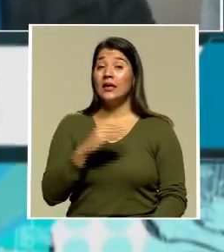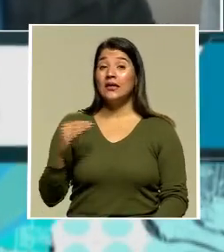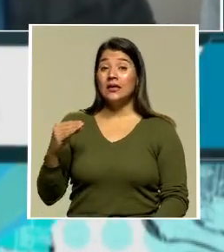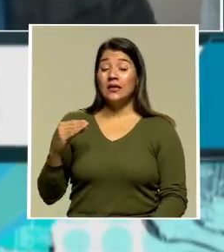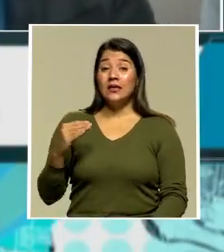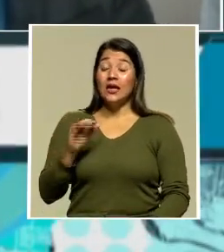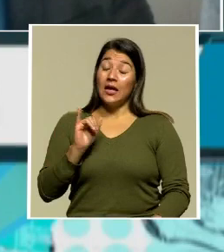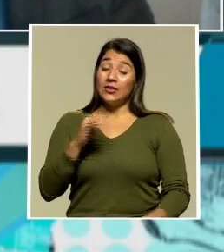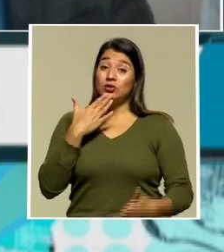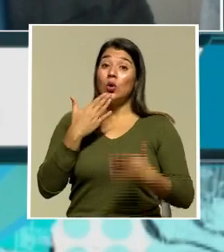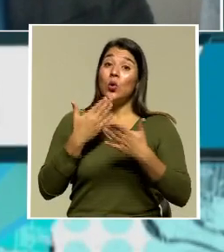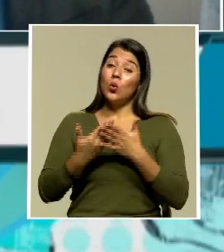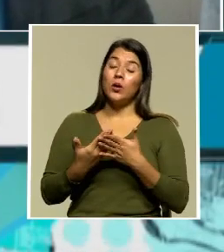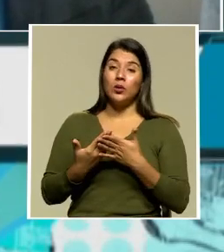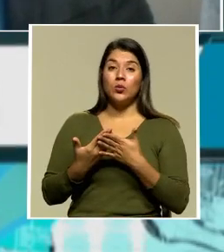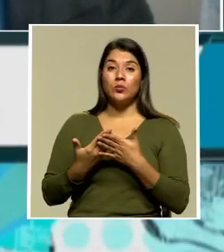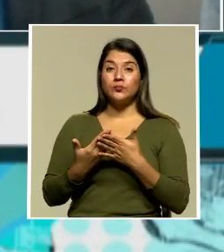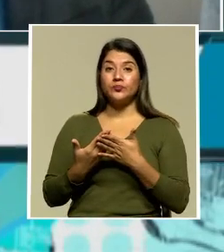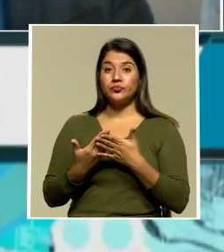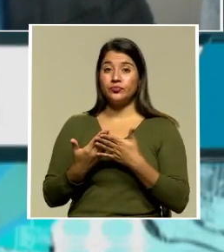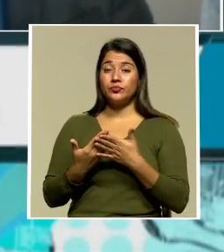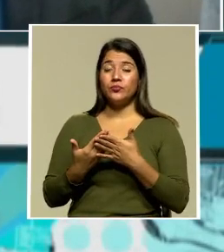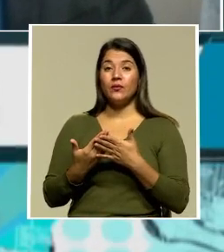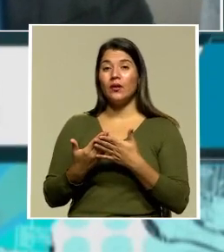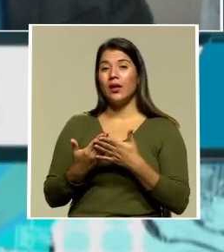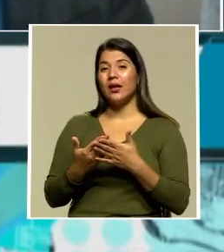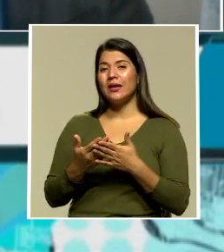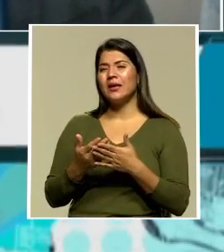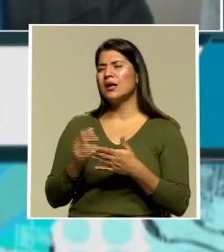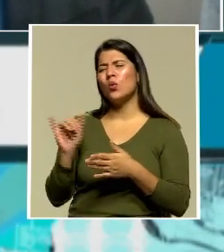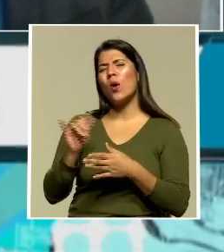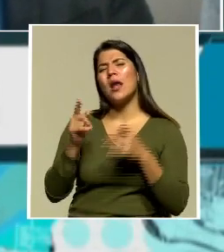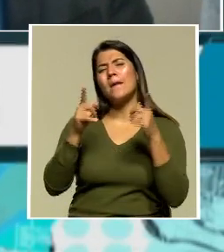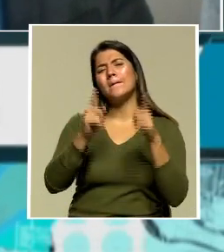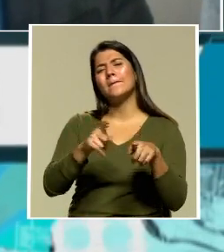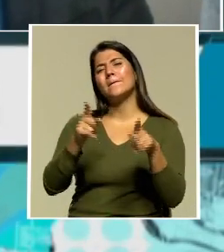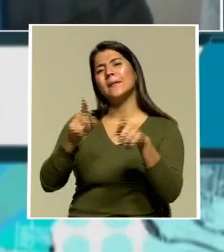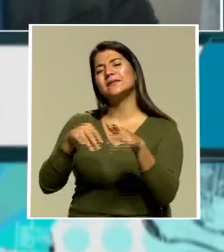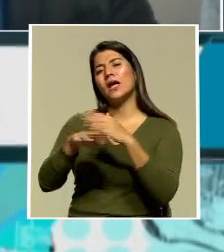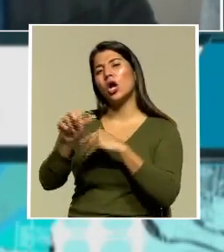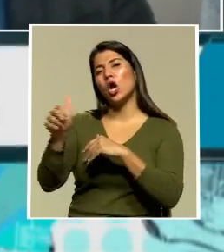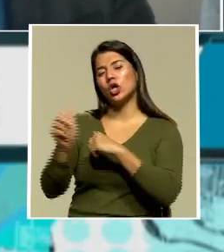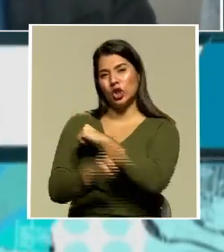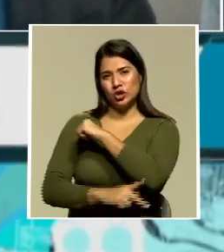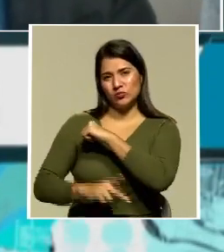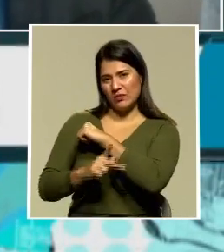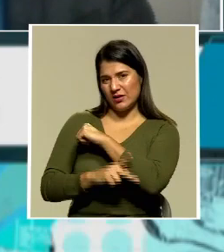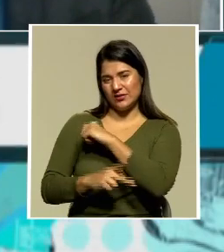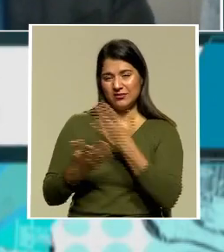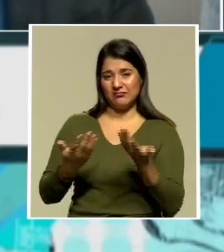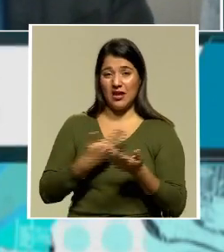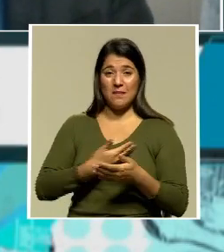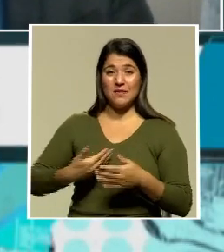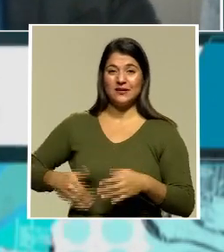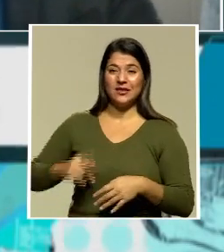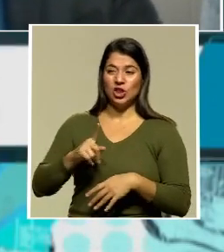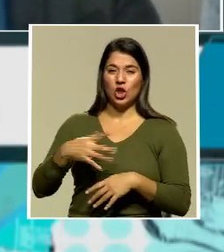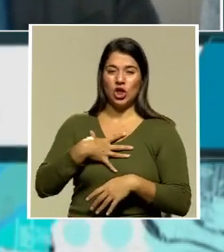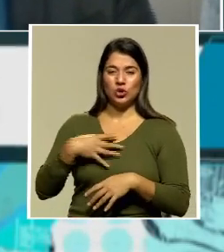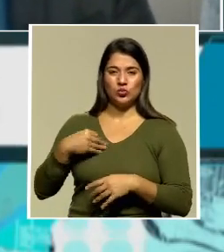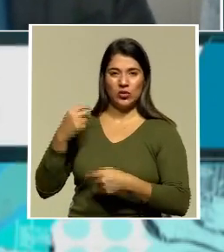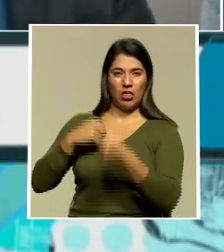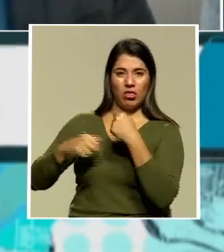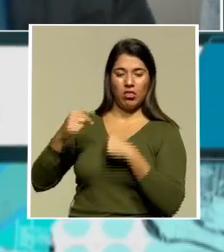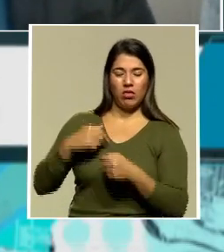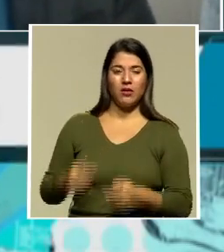Y eso, bueno, es básicamente más de lo mismo que hemos visto en otros países, en otras latitudes, gobernantes alérgicos a la crítica.